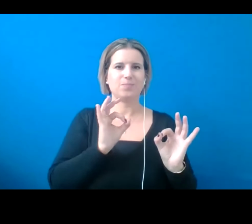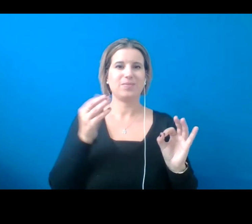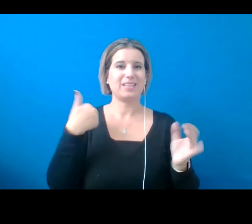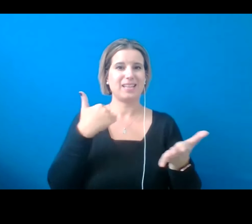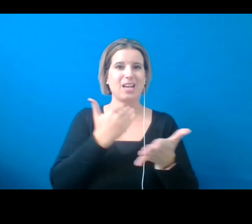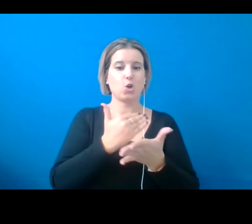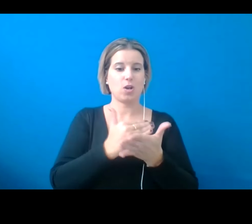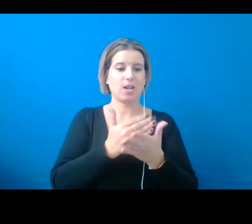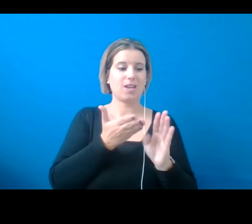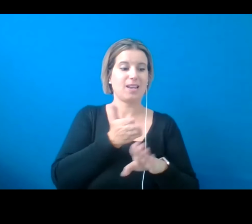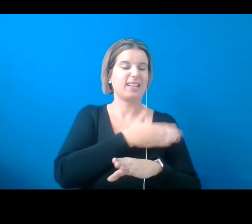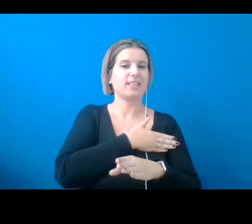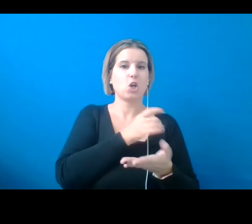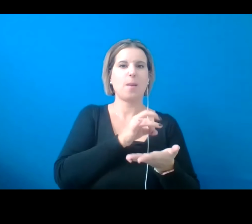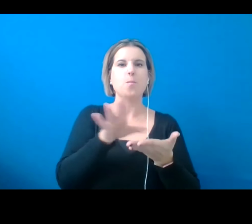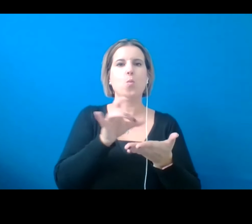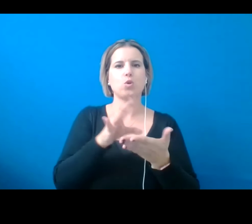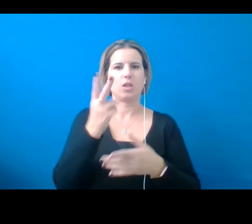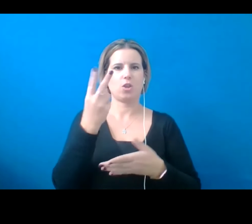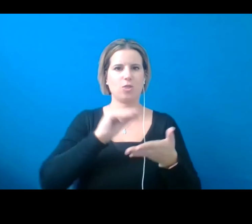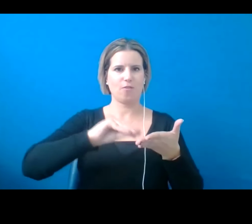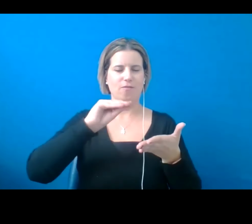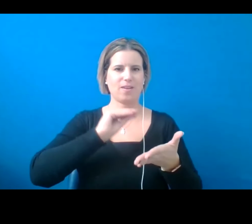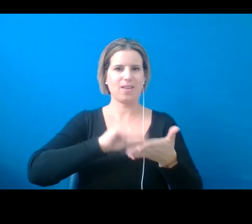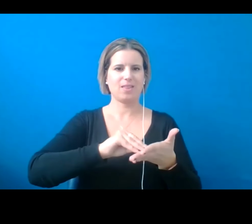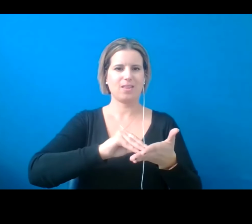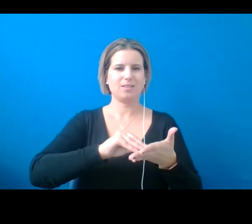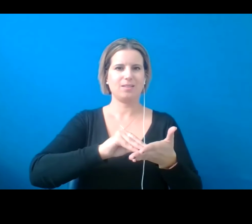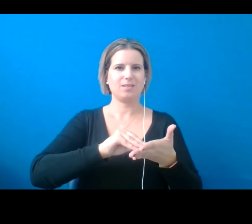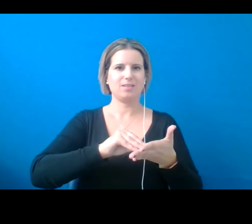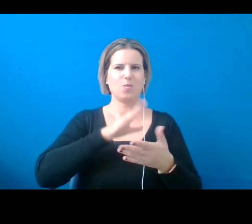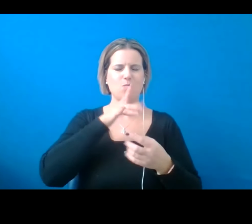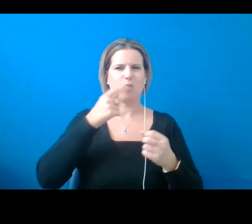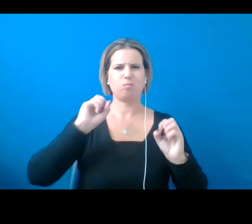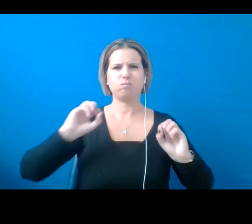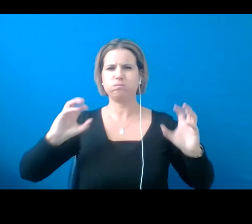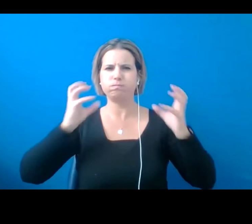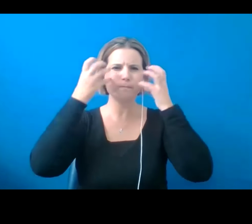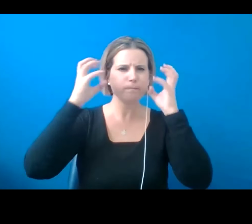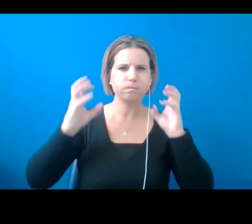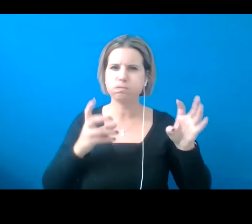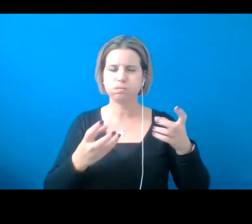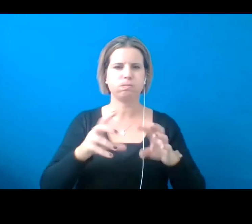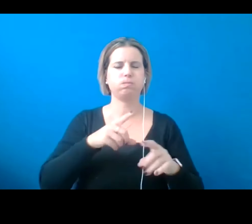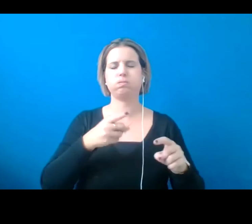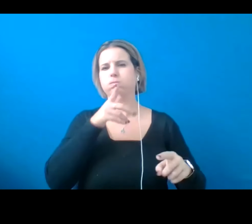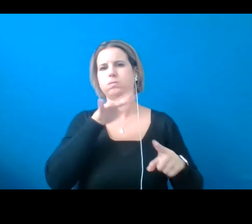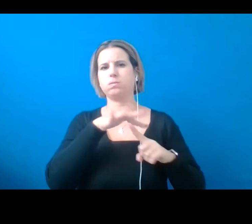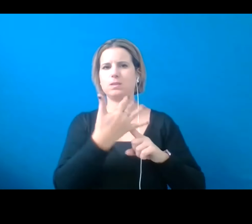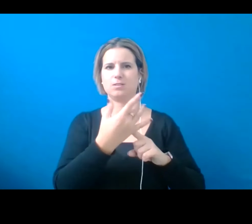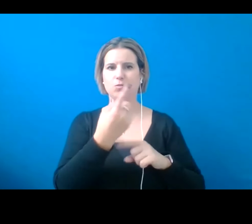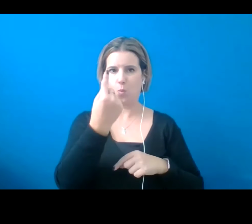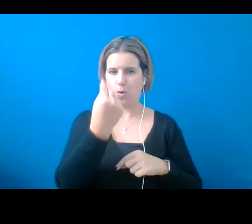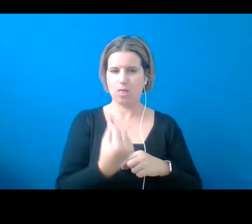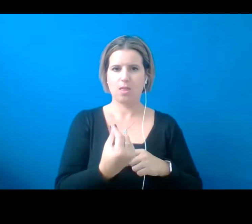curso anterior le habían expulsado varias veces por las reacciones agresivas que presentaba un niño dentro